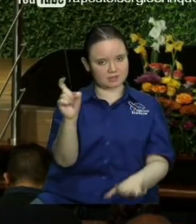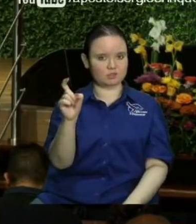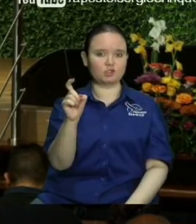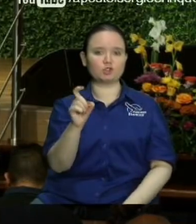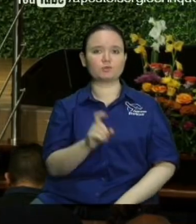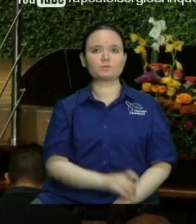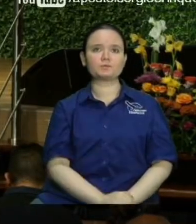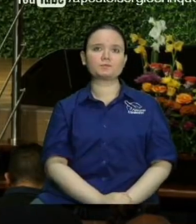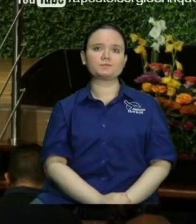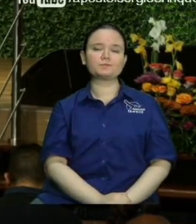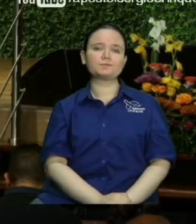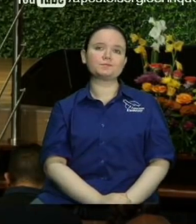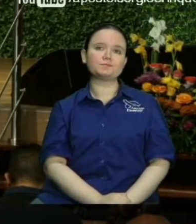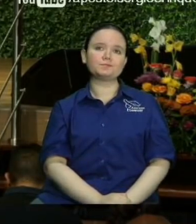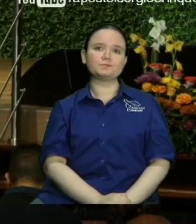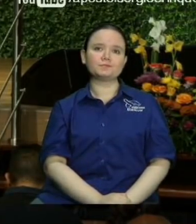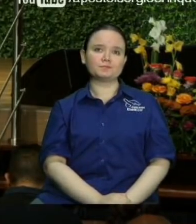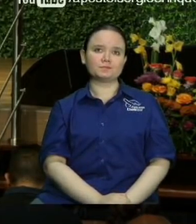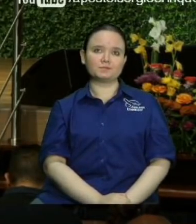Ahora,